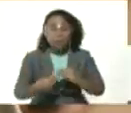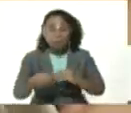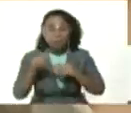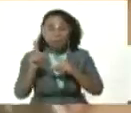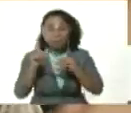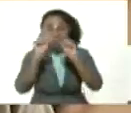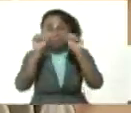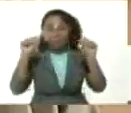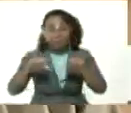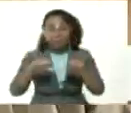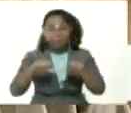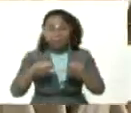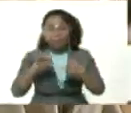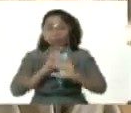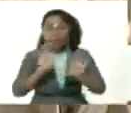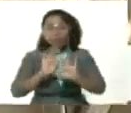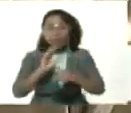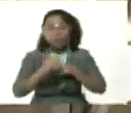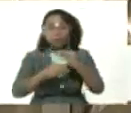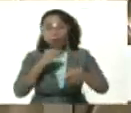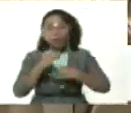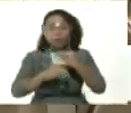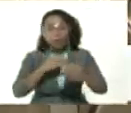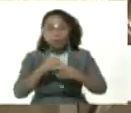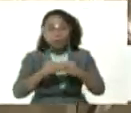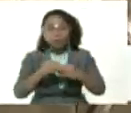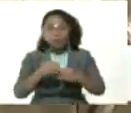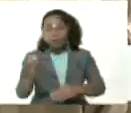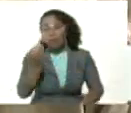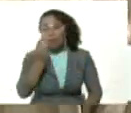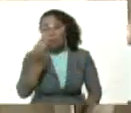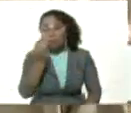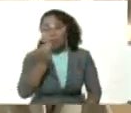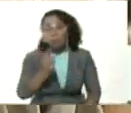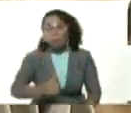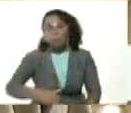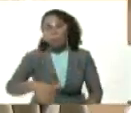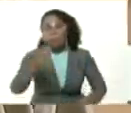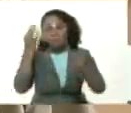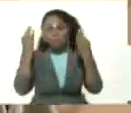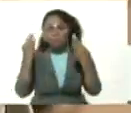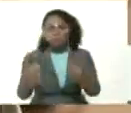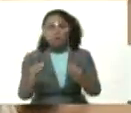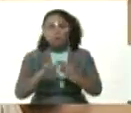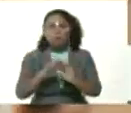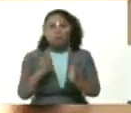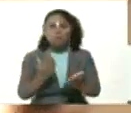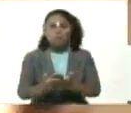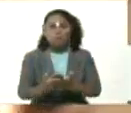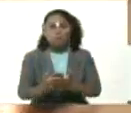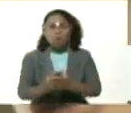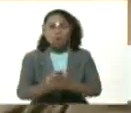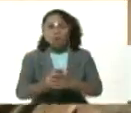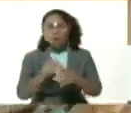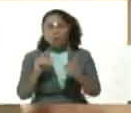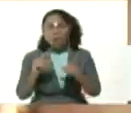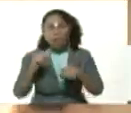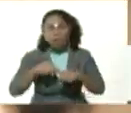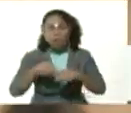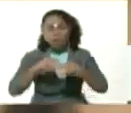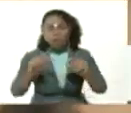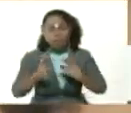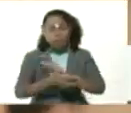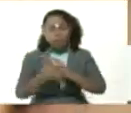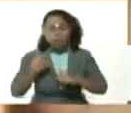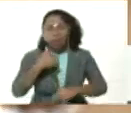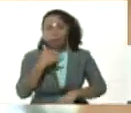sistema de distribución lo que ya es, el sistema de distribución de alimentos más formidable del mundo, porque es único en el planeta Tierra, mi comandante jefe. No hay algo